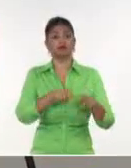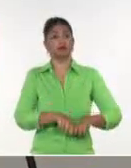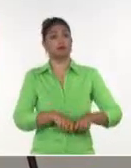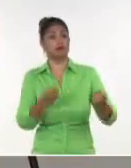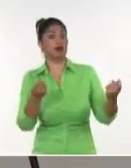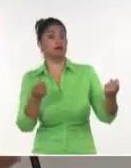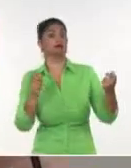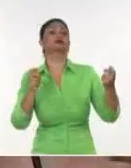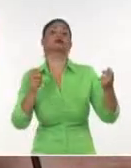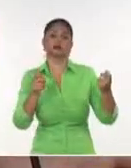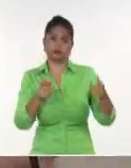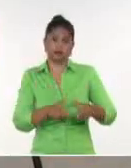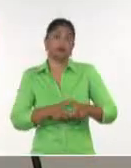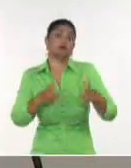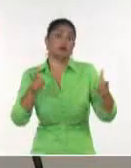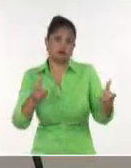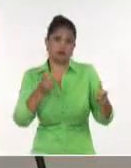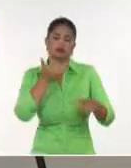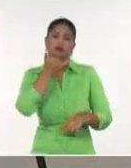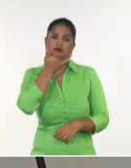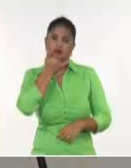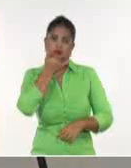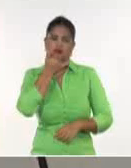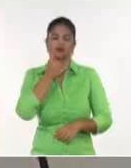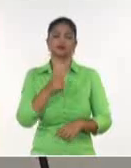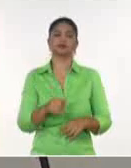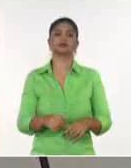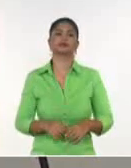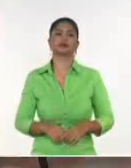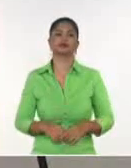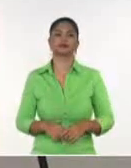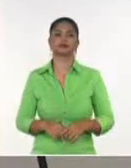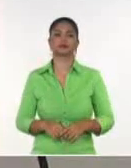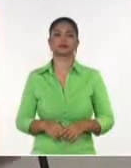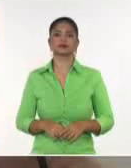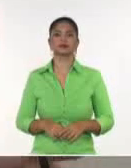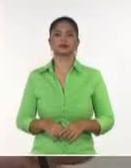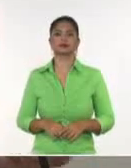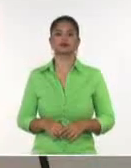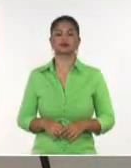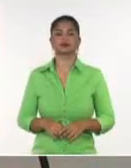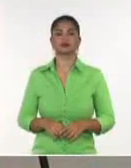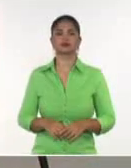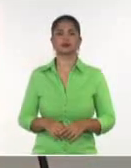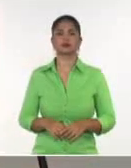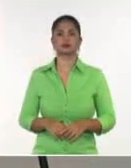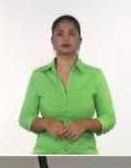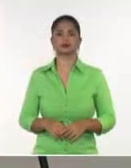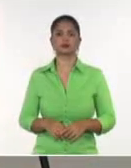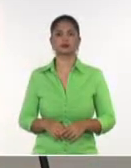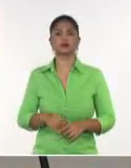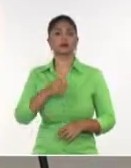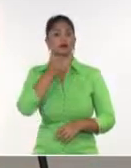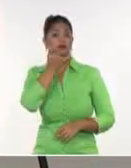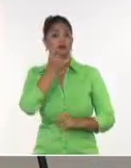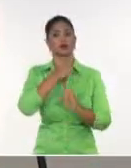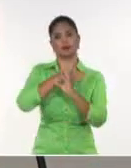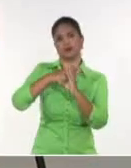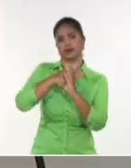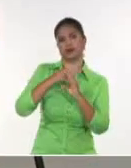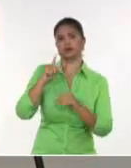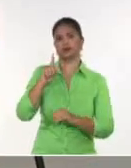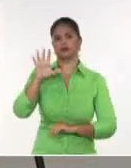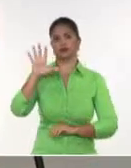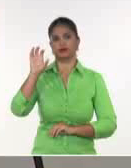salida unidad generadora por avería que por supuesto no está prevista en esa ición es que vamos a tener una afectación en el mediodía de 150